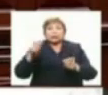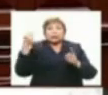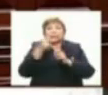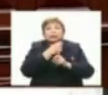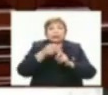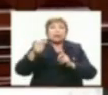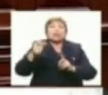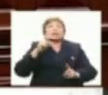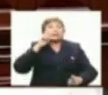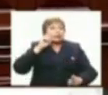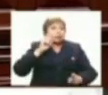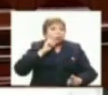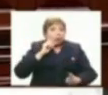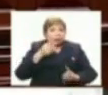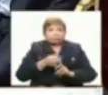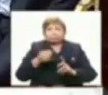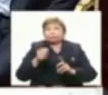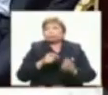violencia sexual.